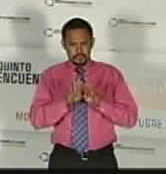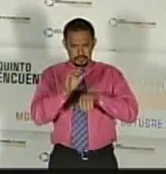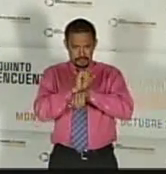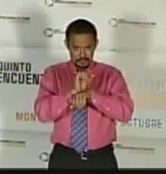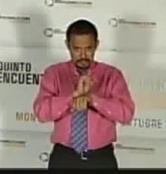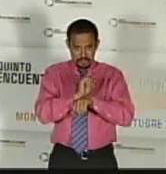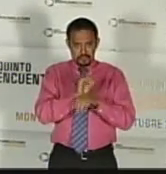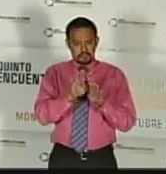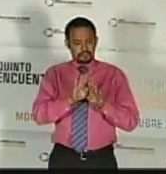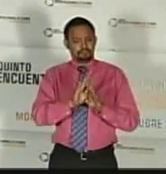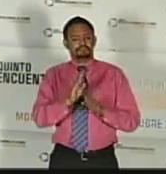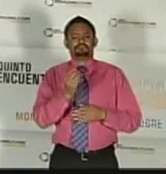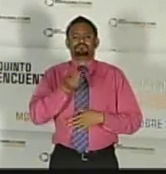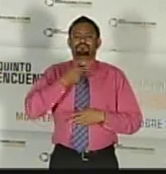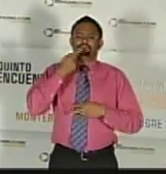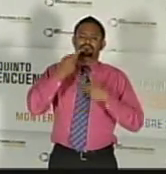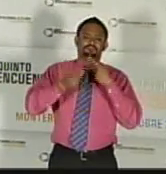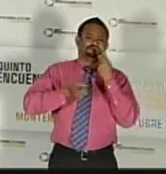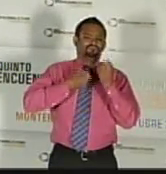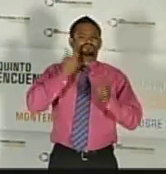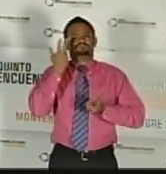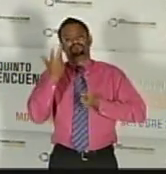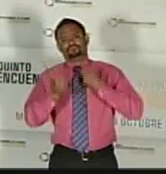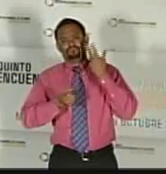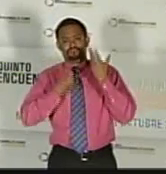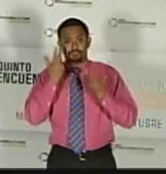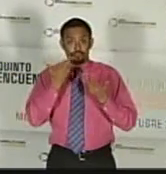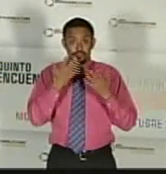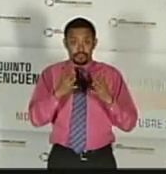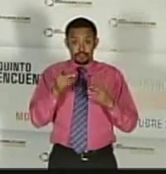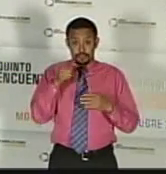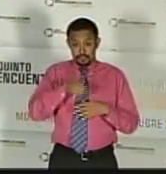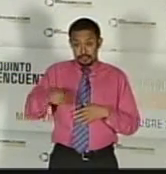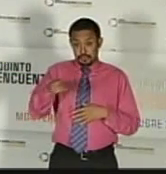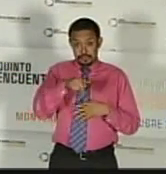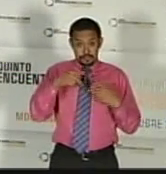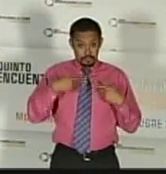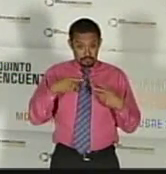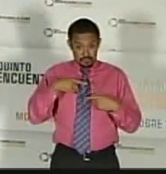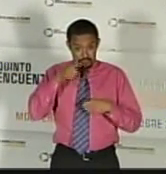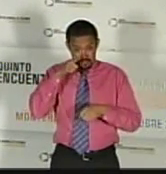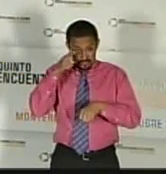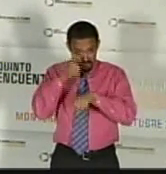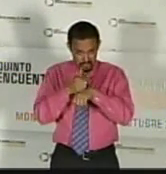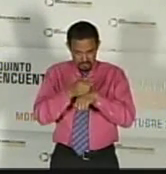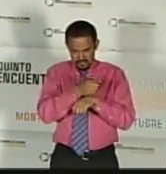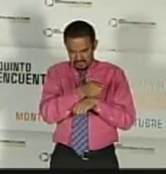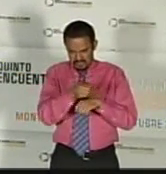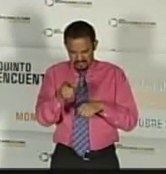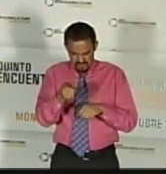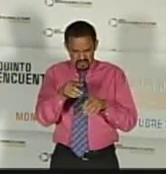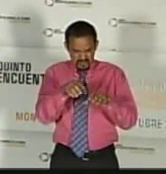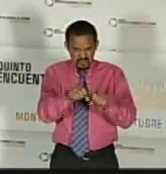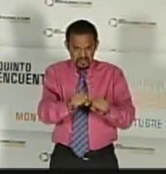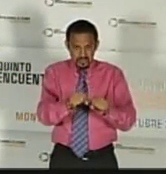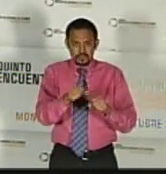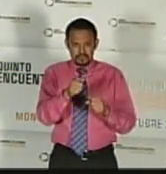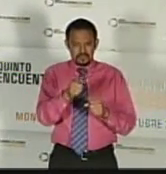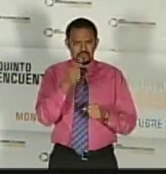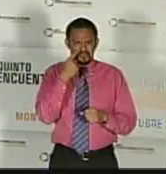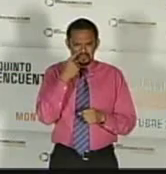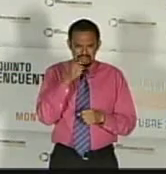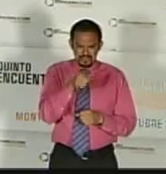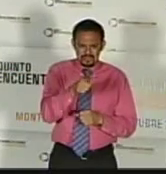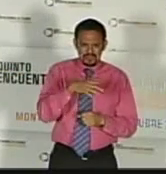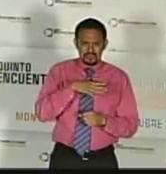es como el pintor. Cualquiera que ha encontrado una vocación, cualquiera que han escuchado hablando aquí, ha encontrado